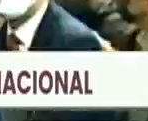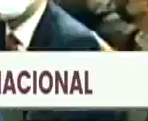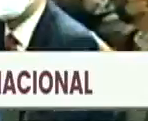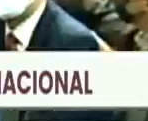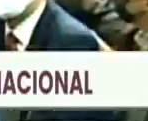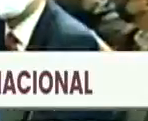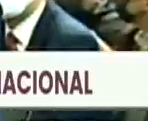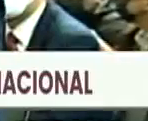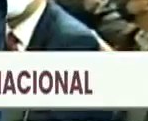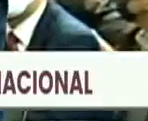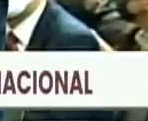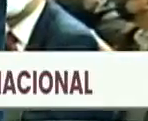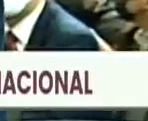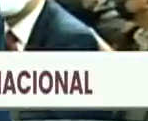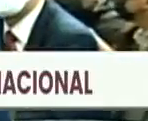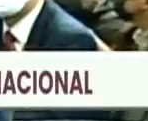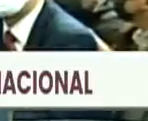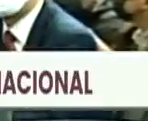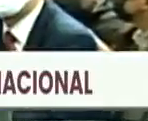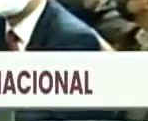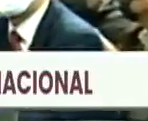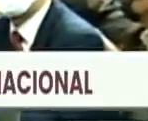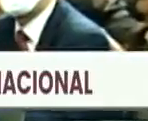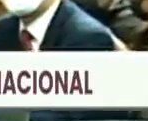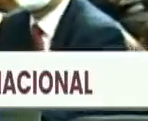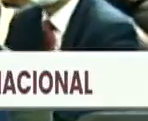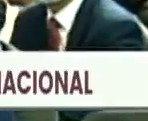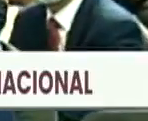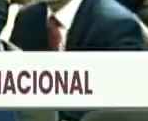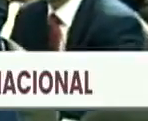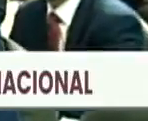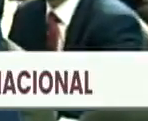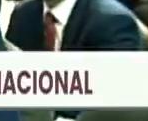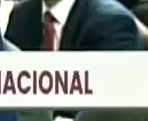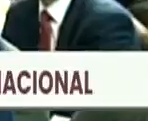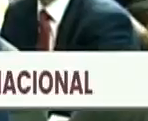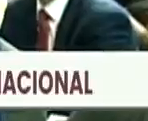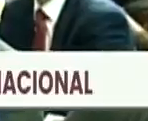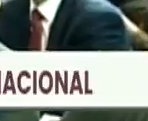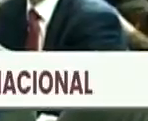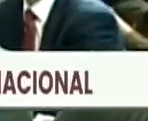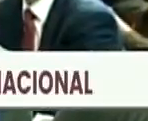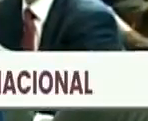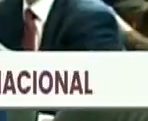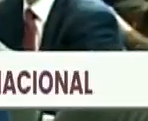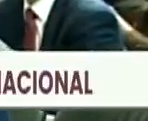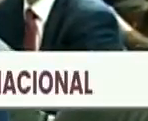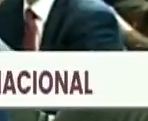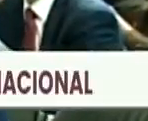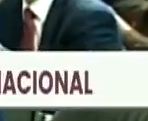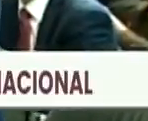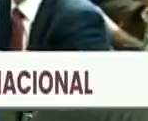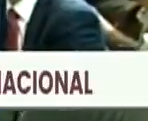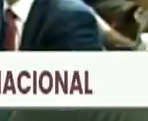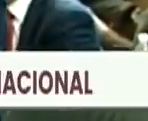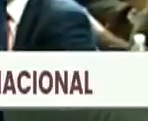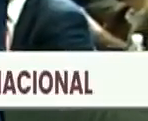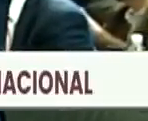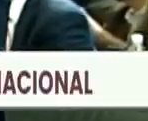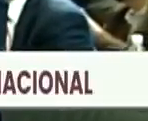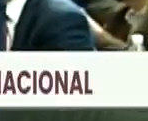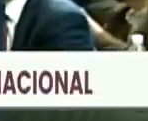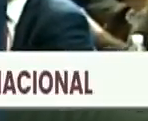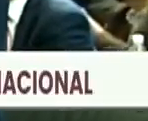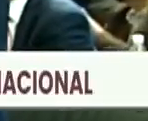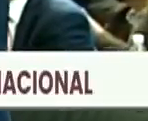dará algunos detalles de esa comisión. Mañana la instalamos, por cierto. Algunos de los elementos que usted abordaba, yo quiero recordar y que